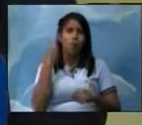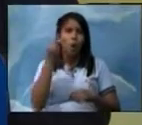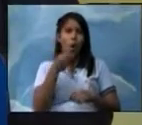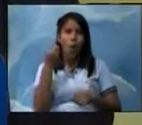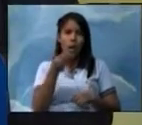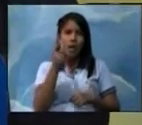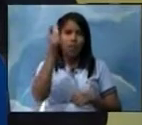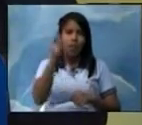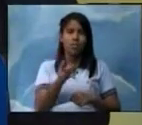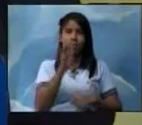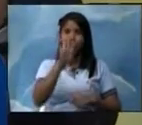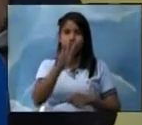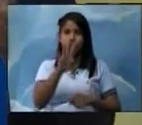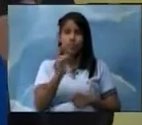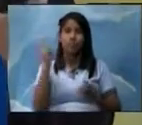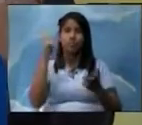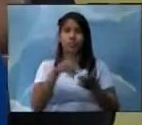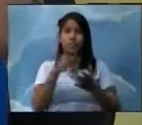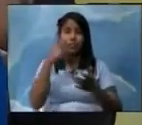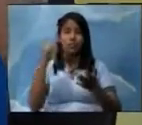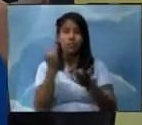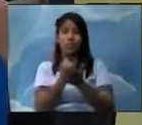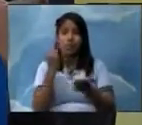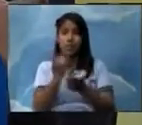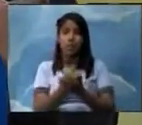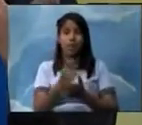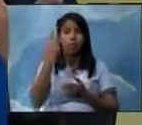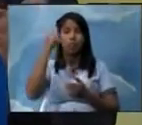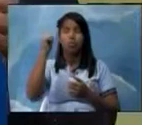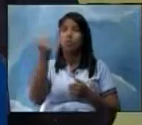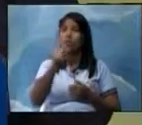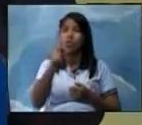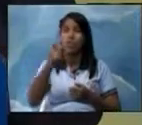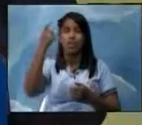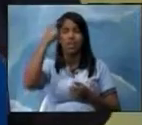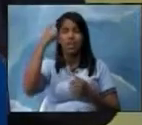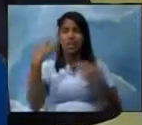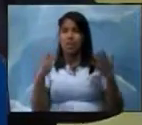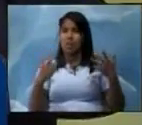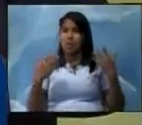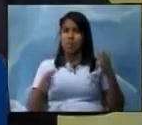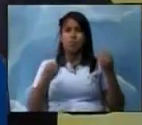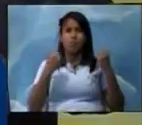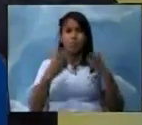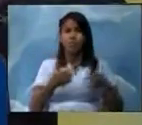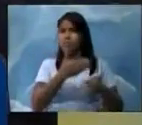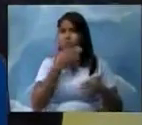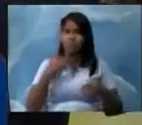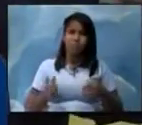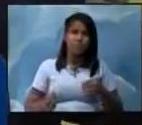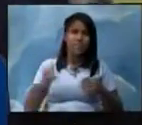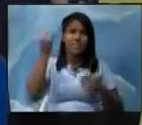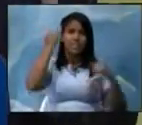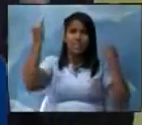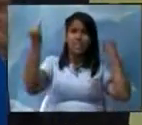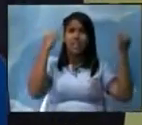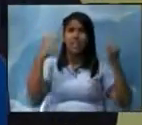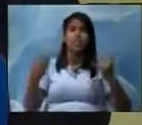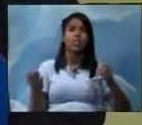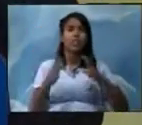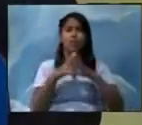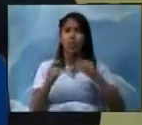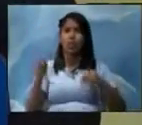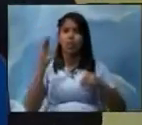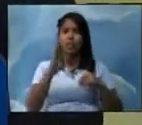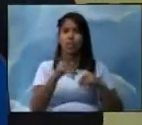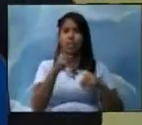Misael esos cuatro que fueron probados por 10 días y que parecieron y fueron más inteligentes que todo